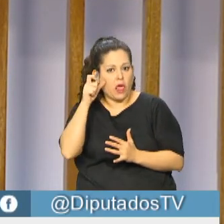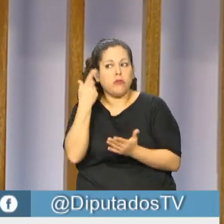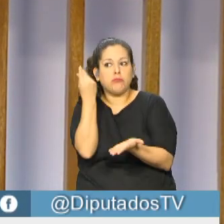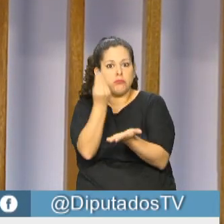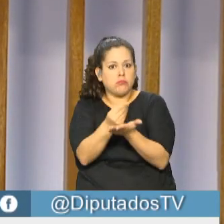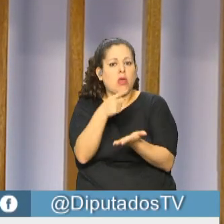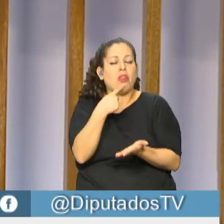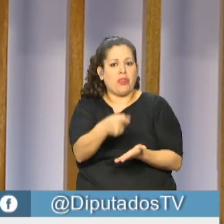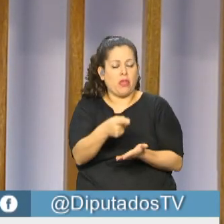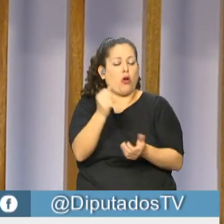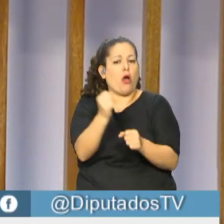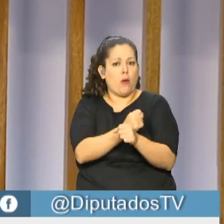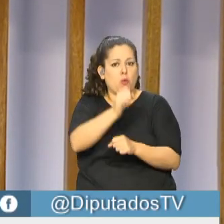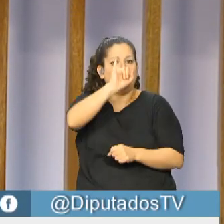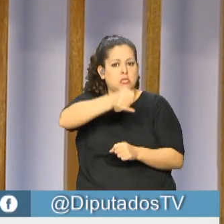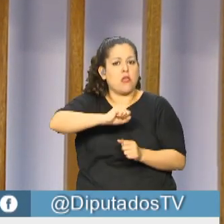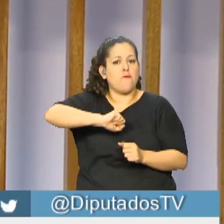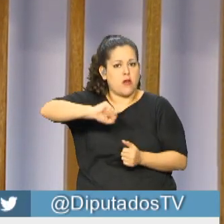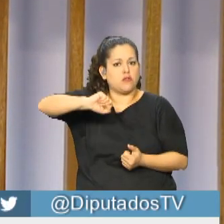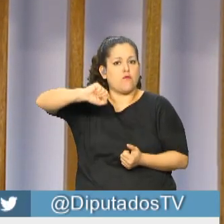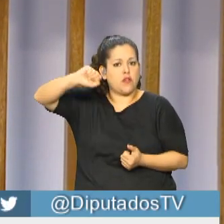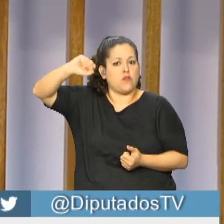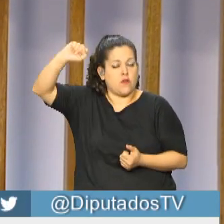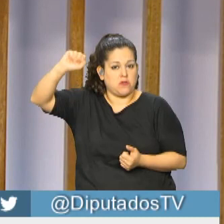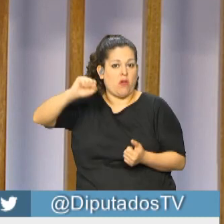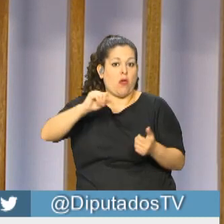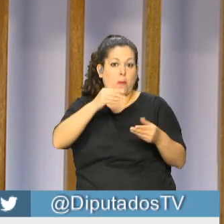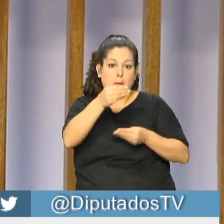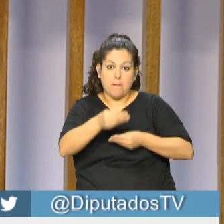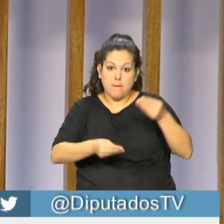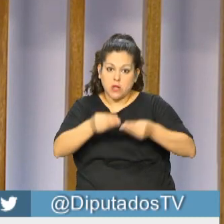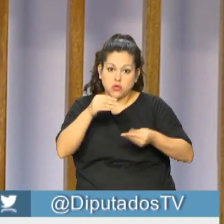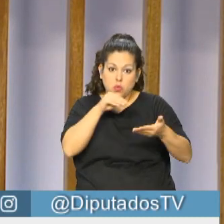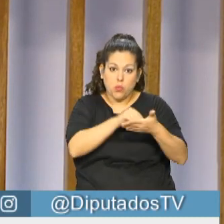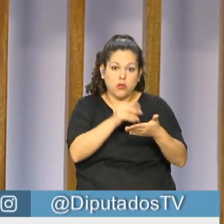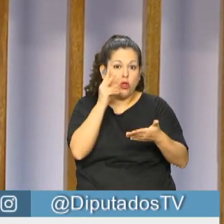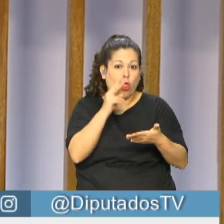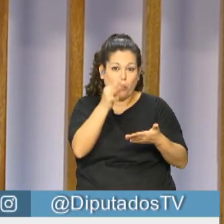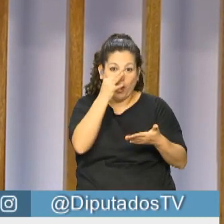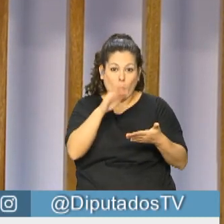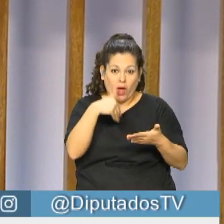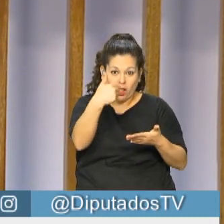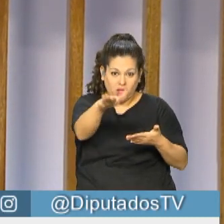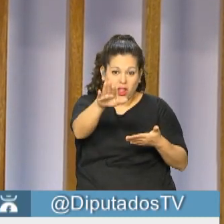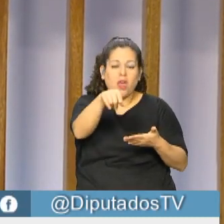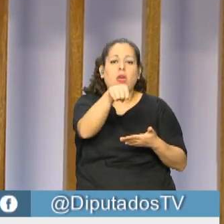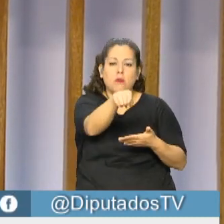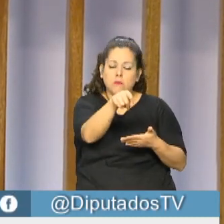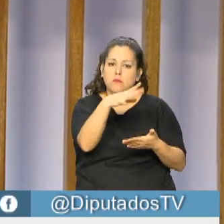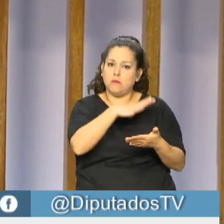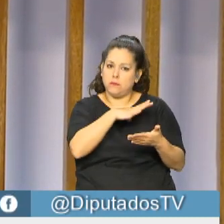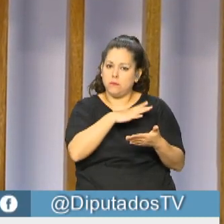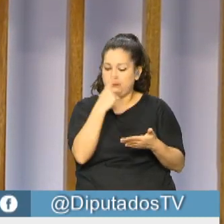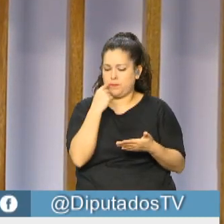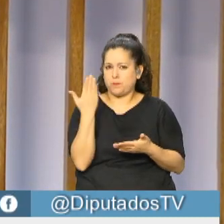metas inflacionarias. Y en el presupuesto visto para el 2020, todavía el otro